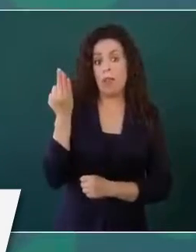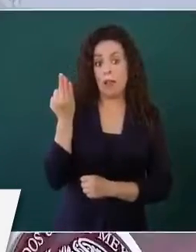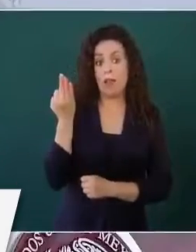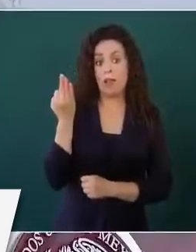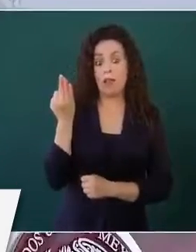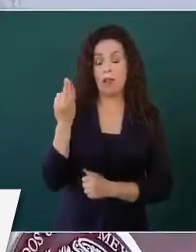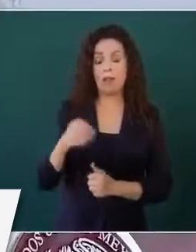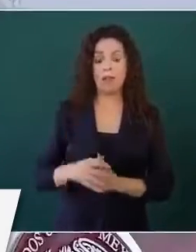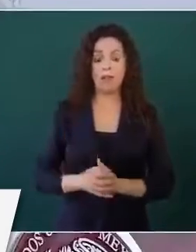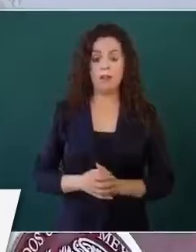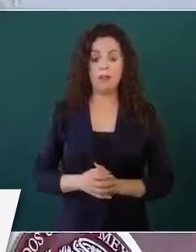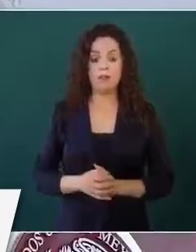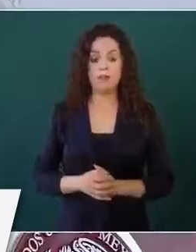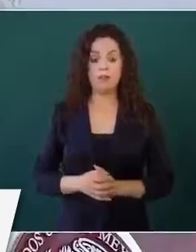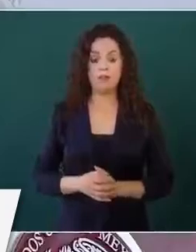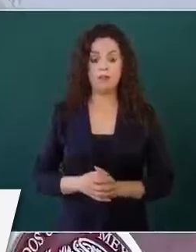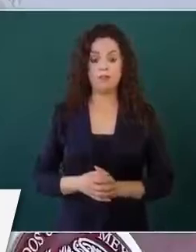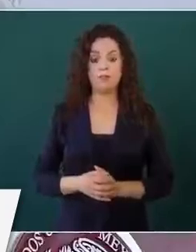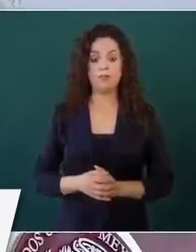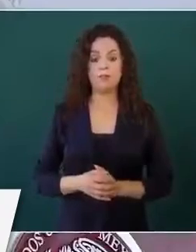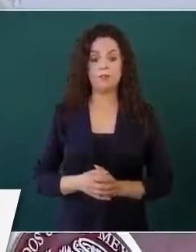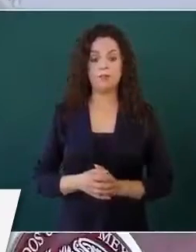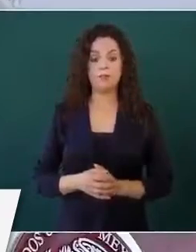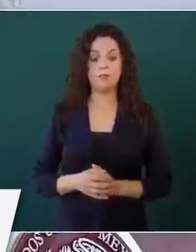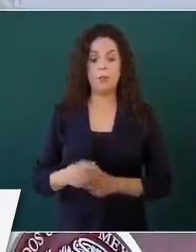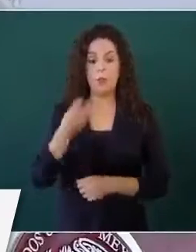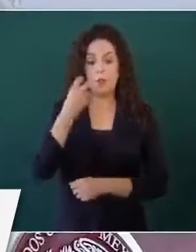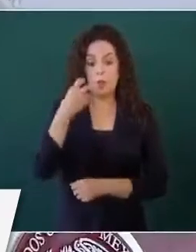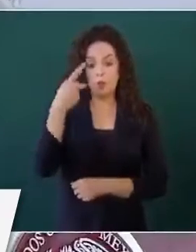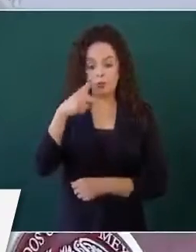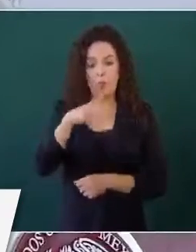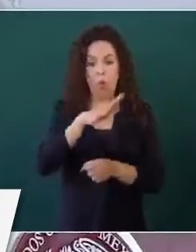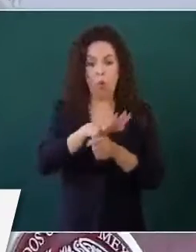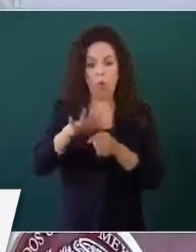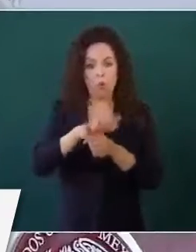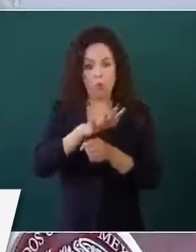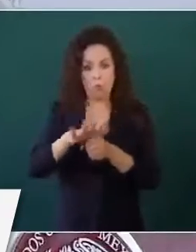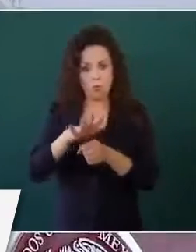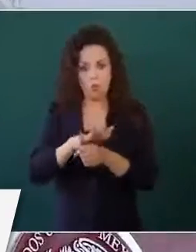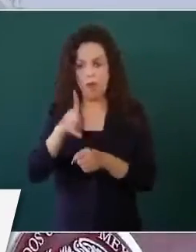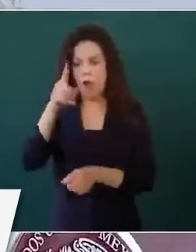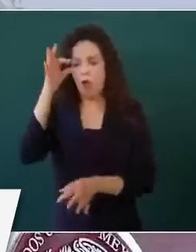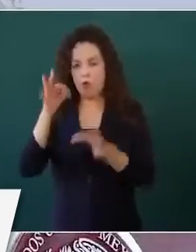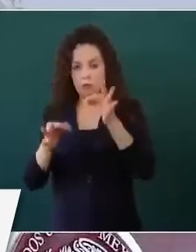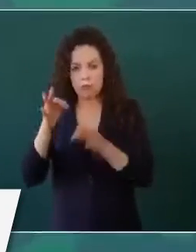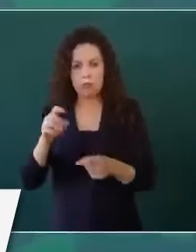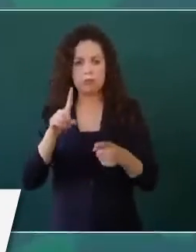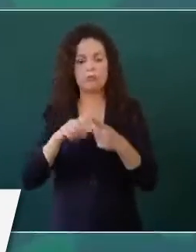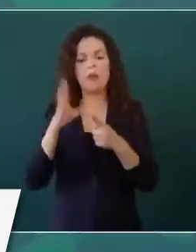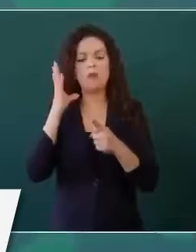eso su Congreso local, su Tribunal Superior de Justicia.